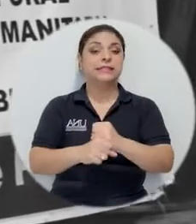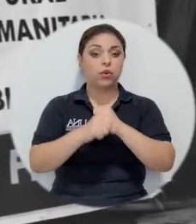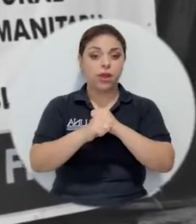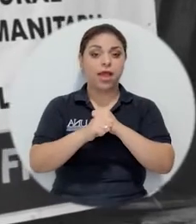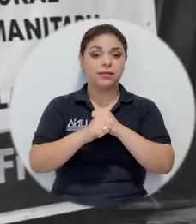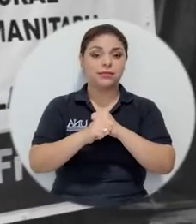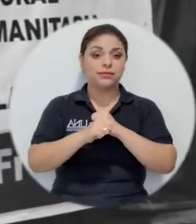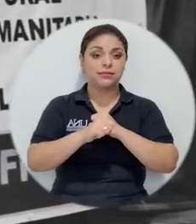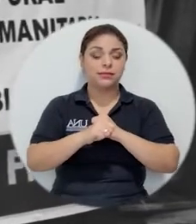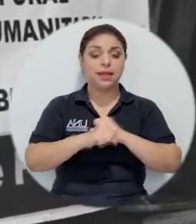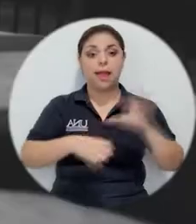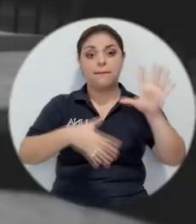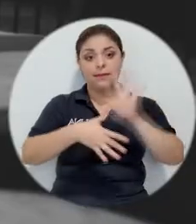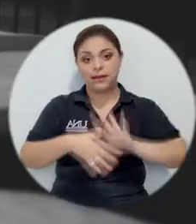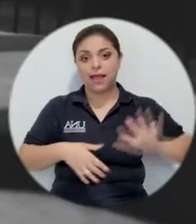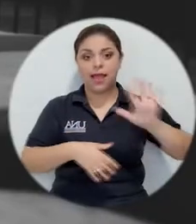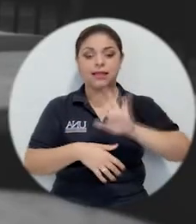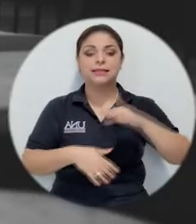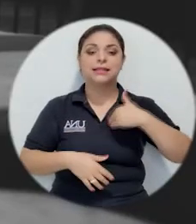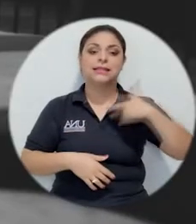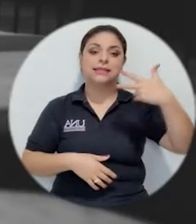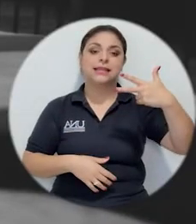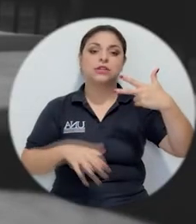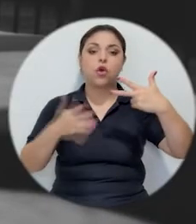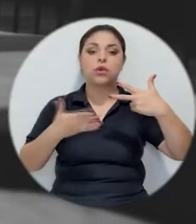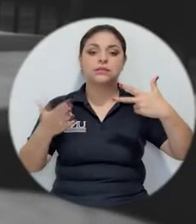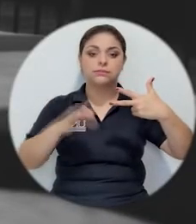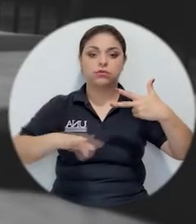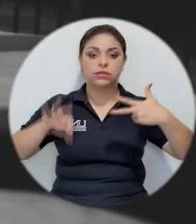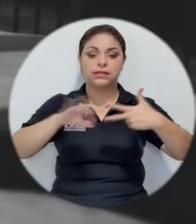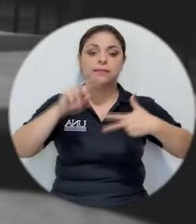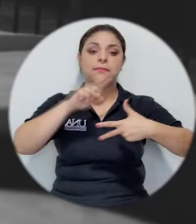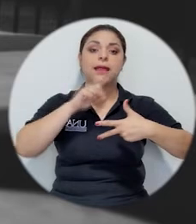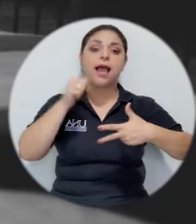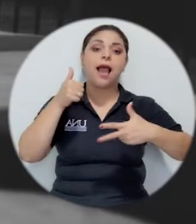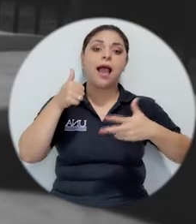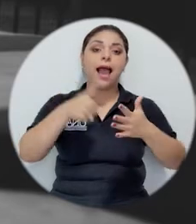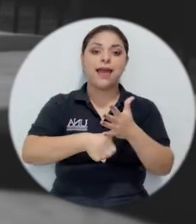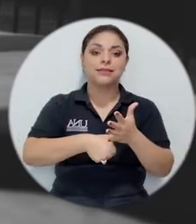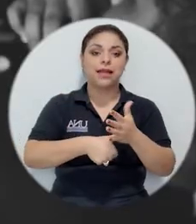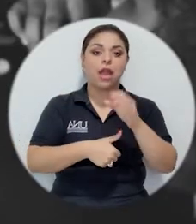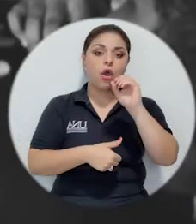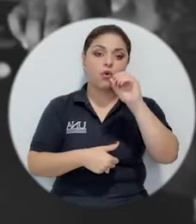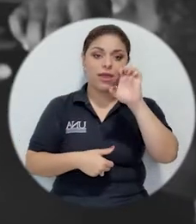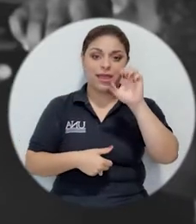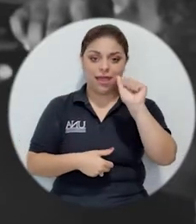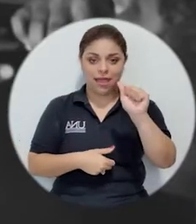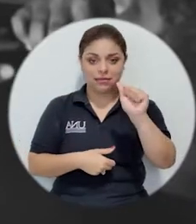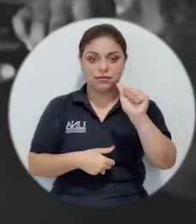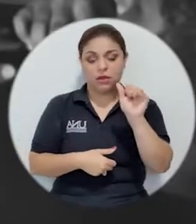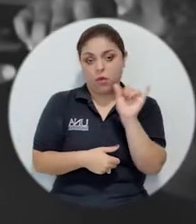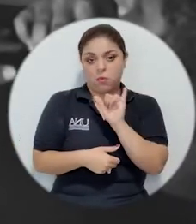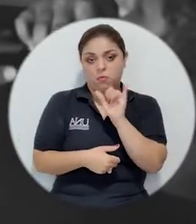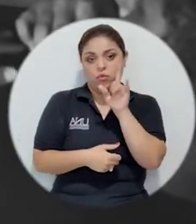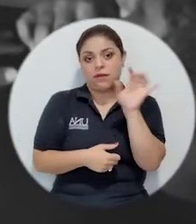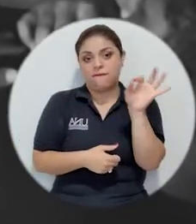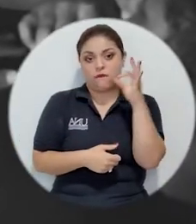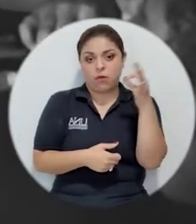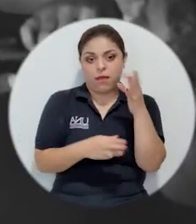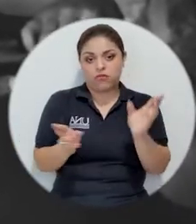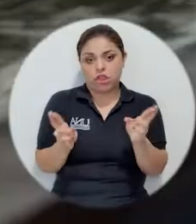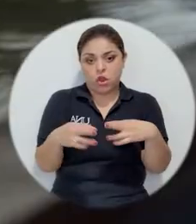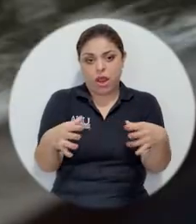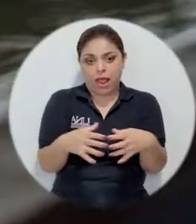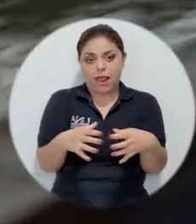continente americano que se basaba en 3 pilares. Un pilar era la Carta de la OEA, es decir, la OEA como un mecanismo regional